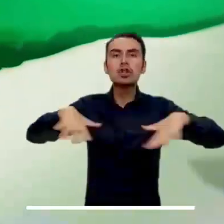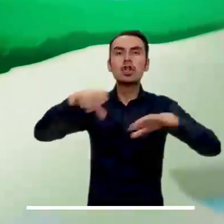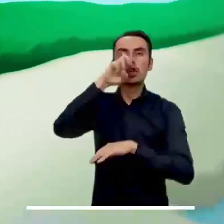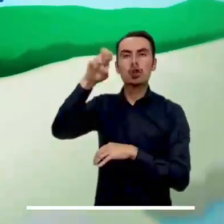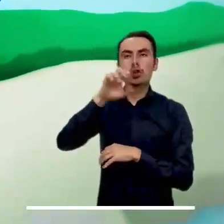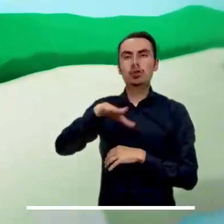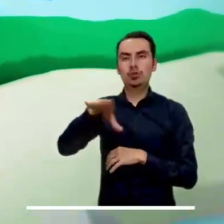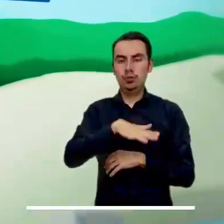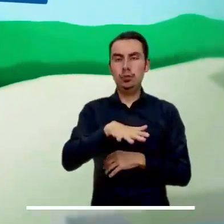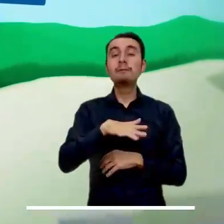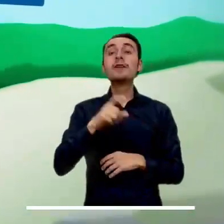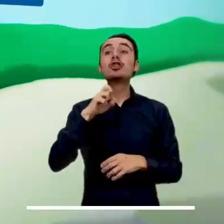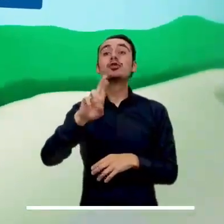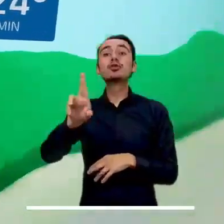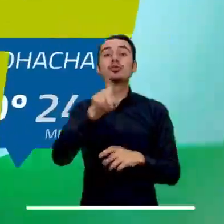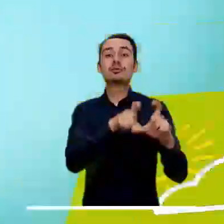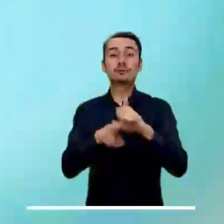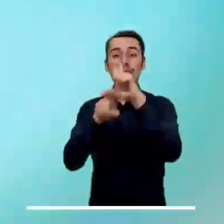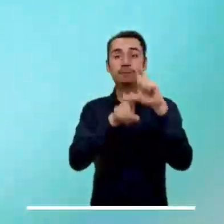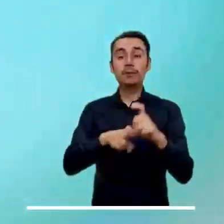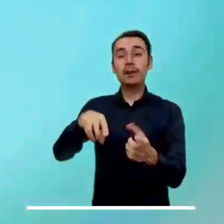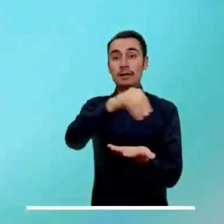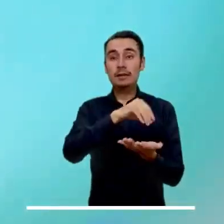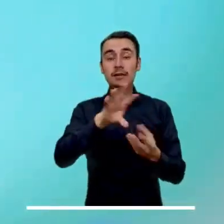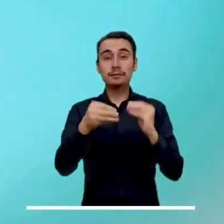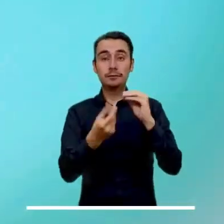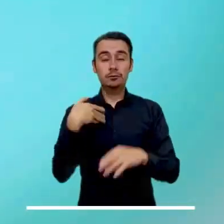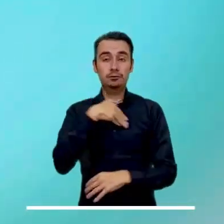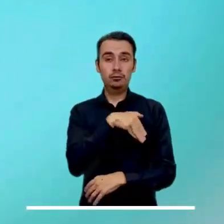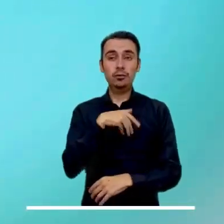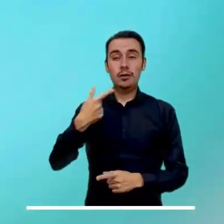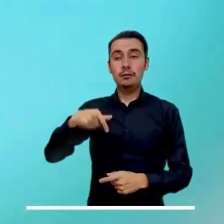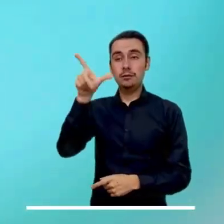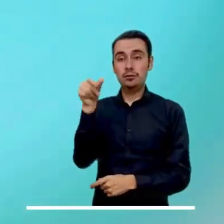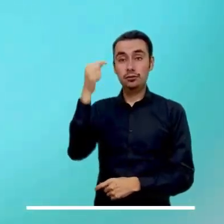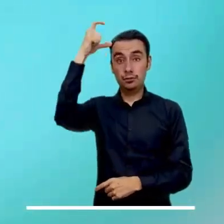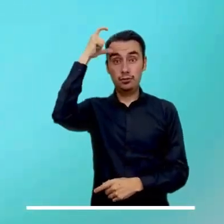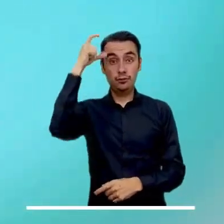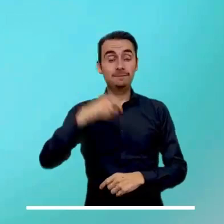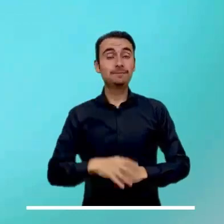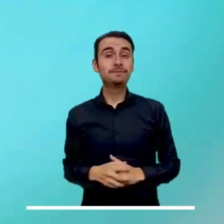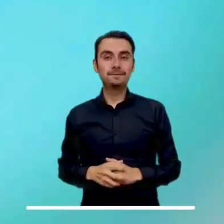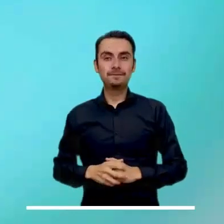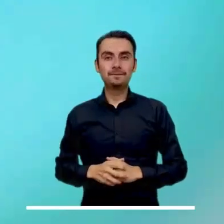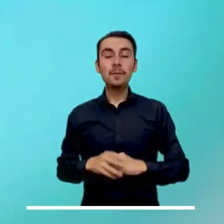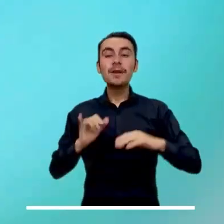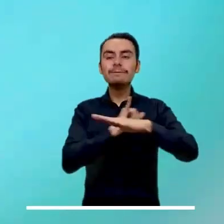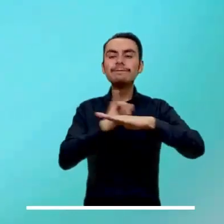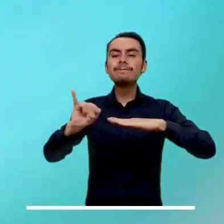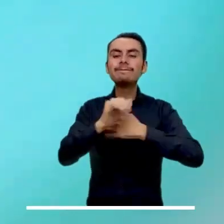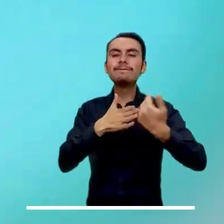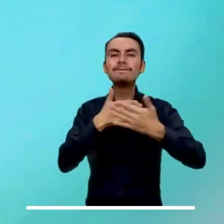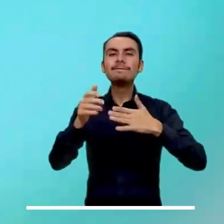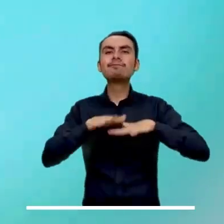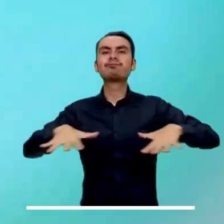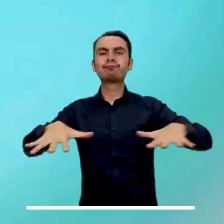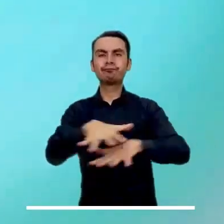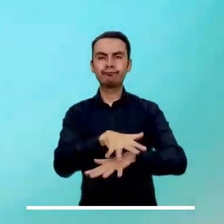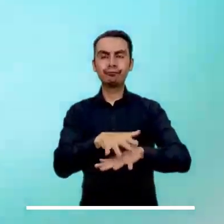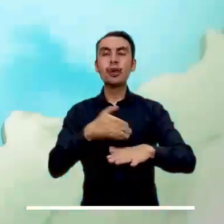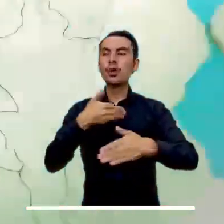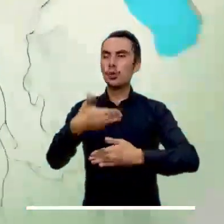mañana parcialmente nublada se espera en el archipiélago de San Andrés y Providencia, donde son posibles algunas lluvias